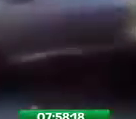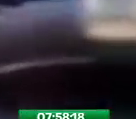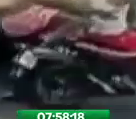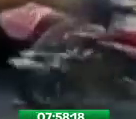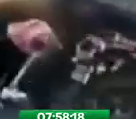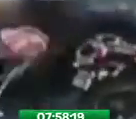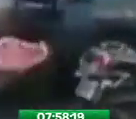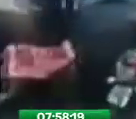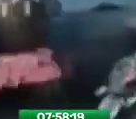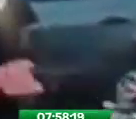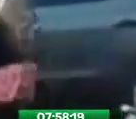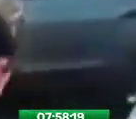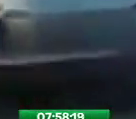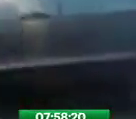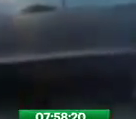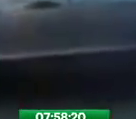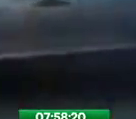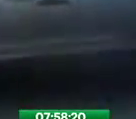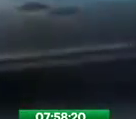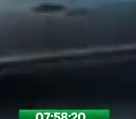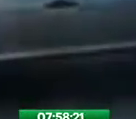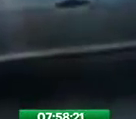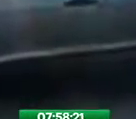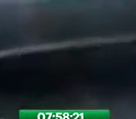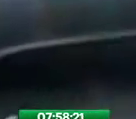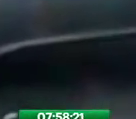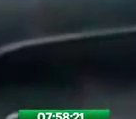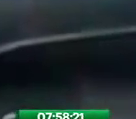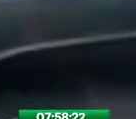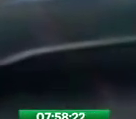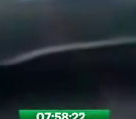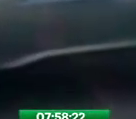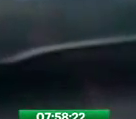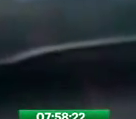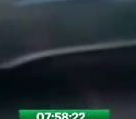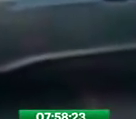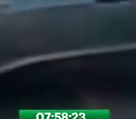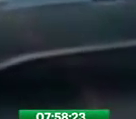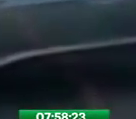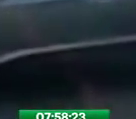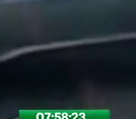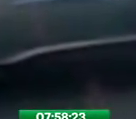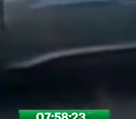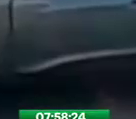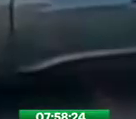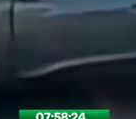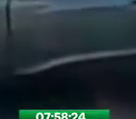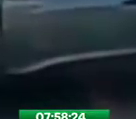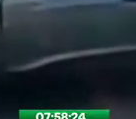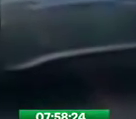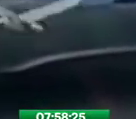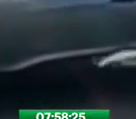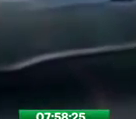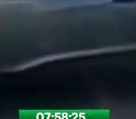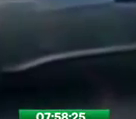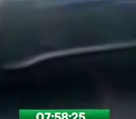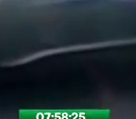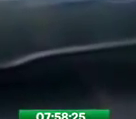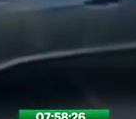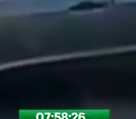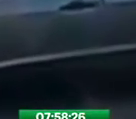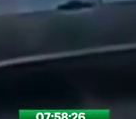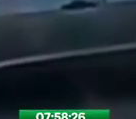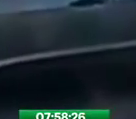registraron el momento en que un sujeto arrebató los teléfonos celulares de 2 clientes de un asadero ubicado en el sur de